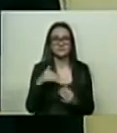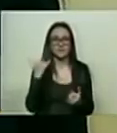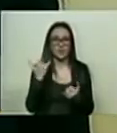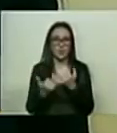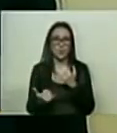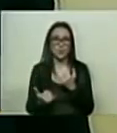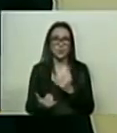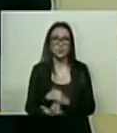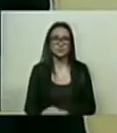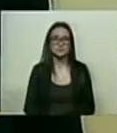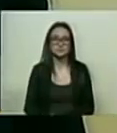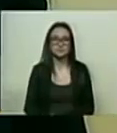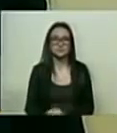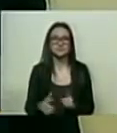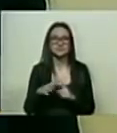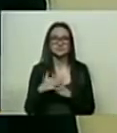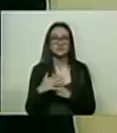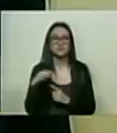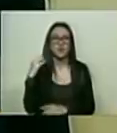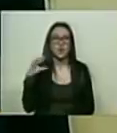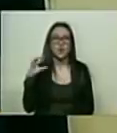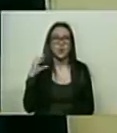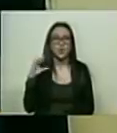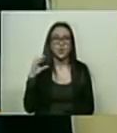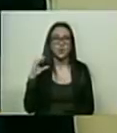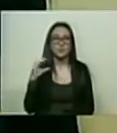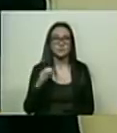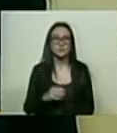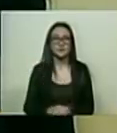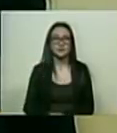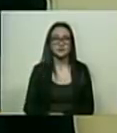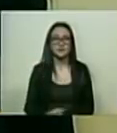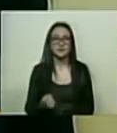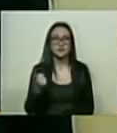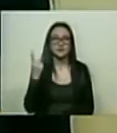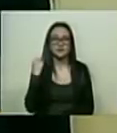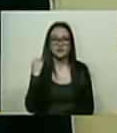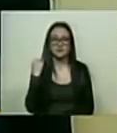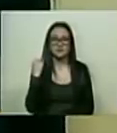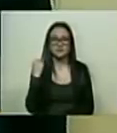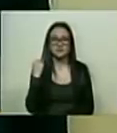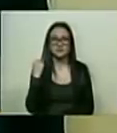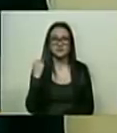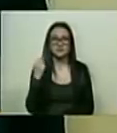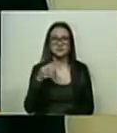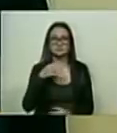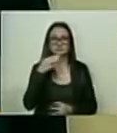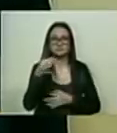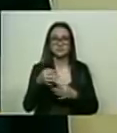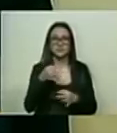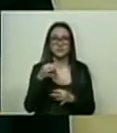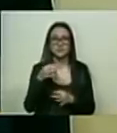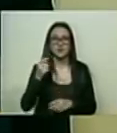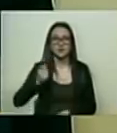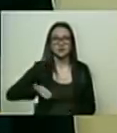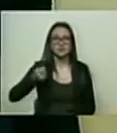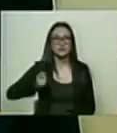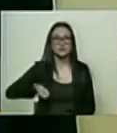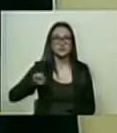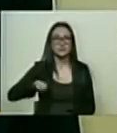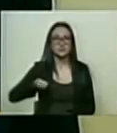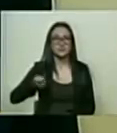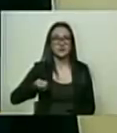último, la situación con Colombia. El día de ayer usted ofrecía unas declaraciones del Tribunal Supremo de